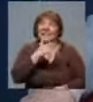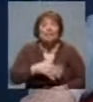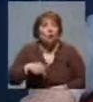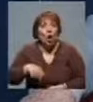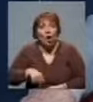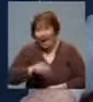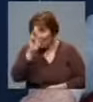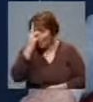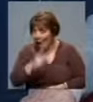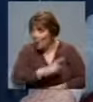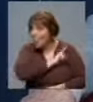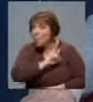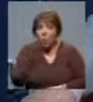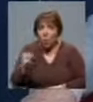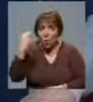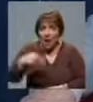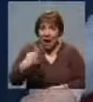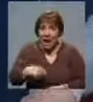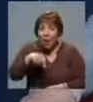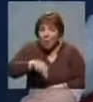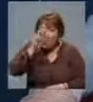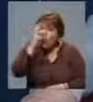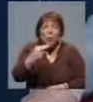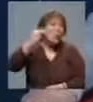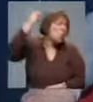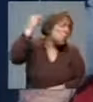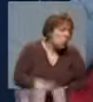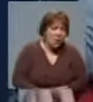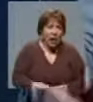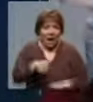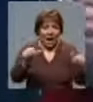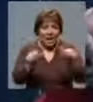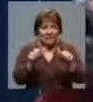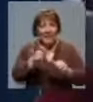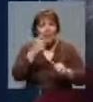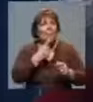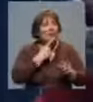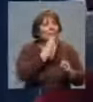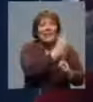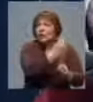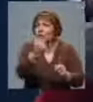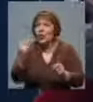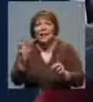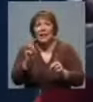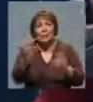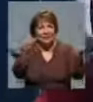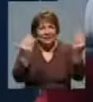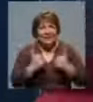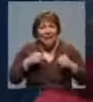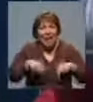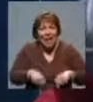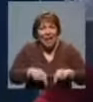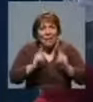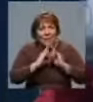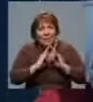del país en la historia del país nunca se había hecho así que todos los partidos que tienen representación parlamentaria